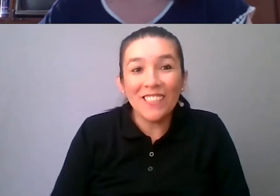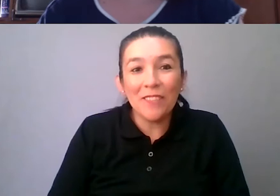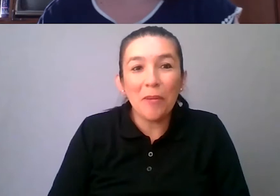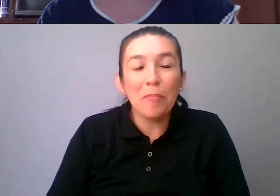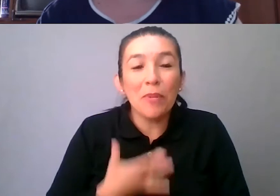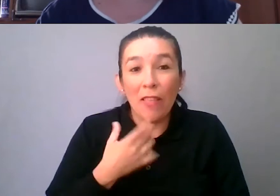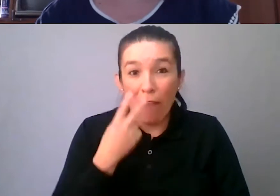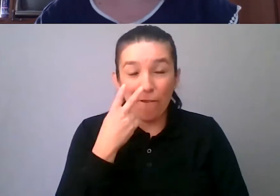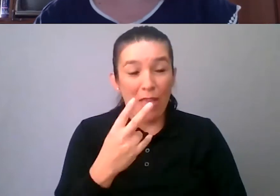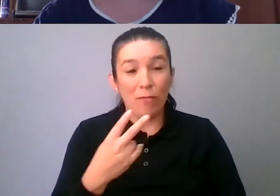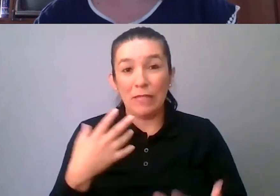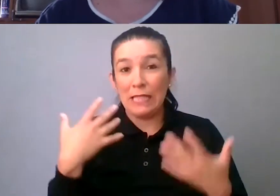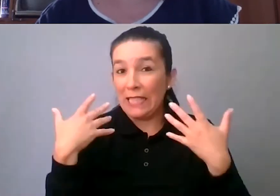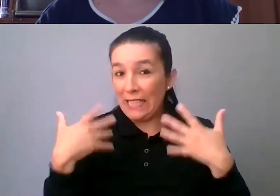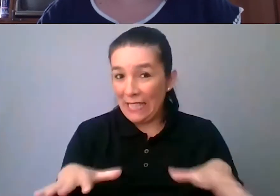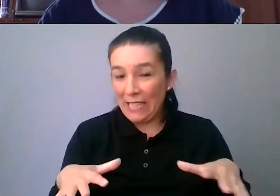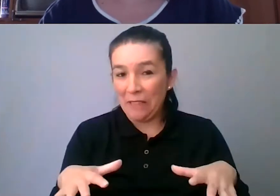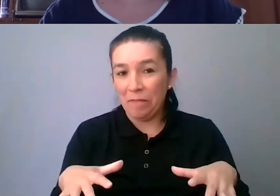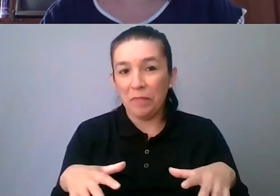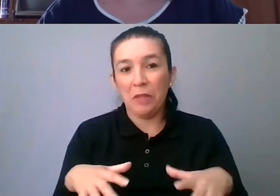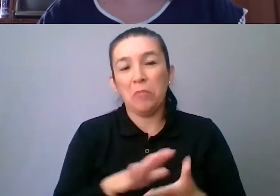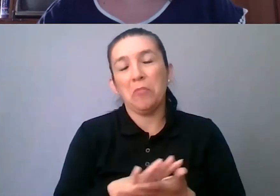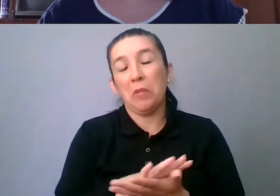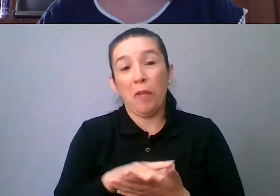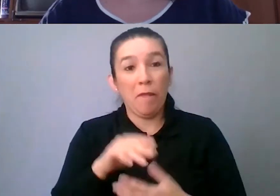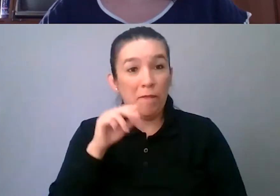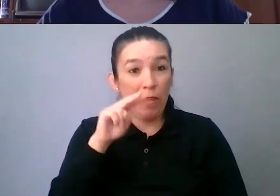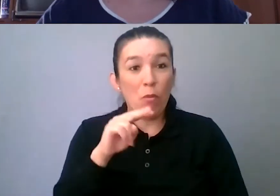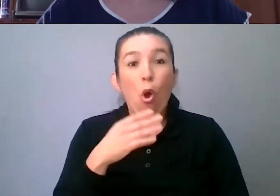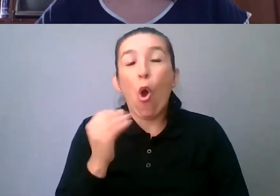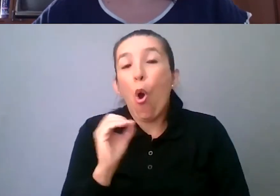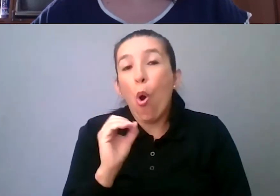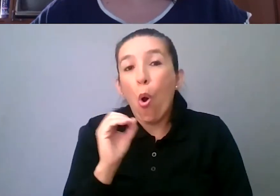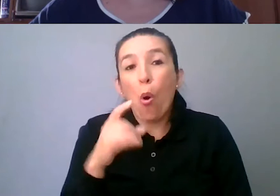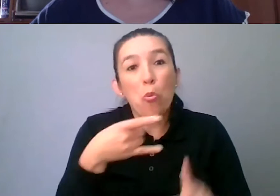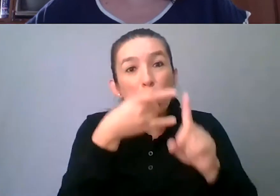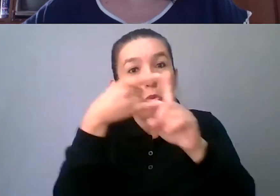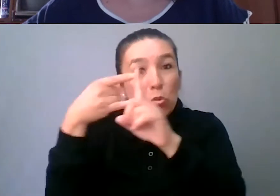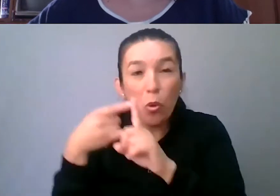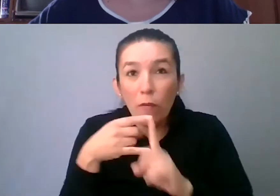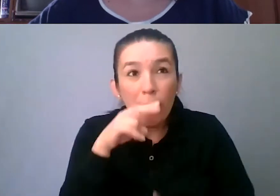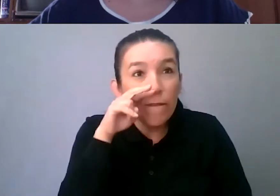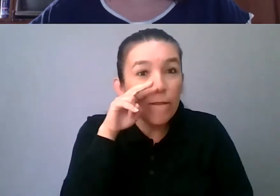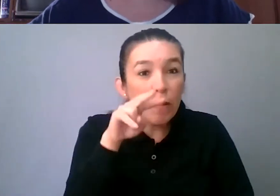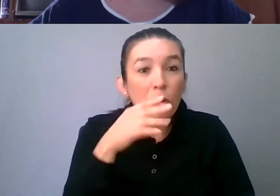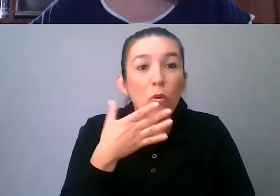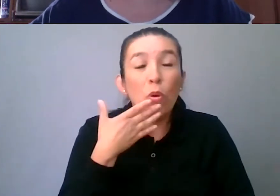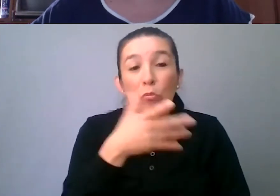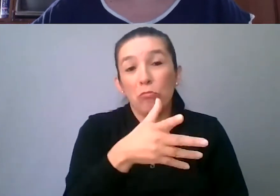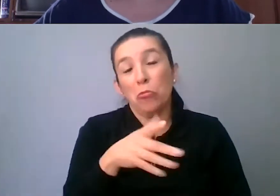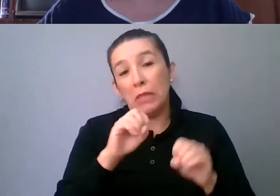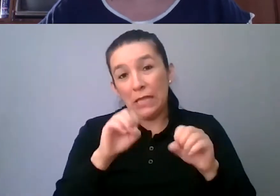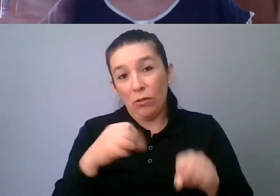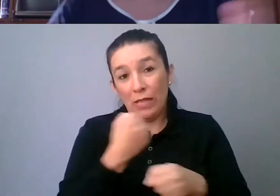ver, ya sea en lo presencial o ver a través del Zoom cuando yo hago talleres,